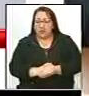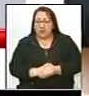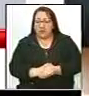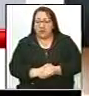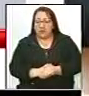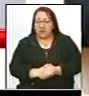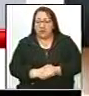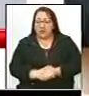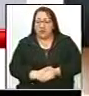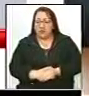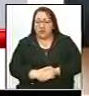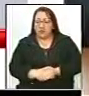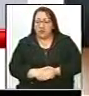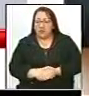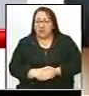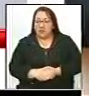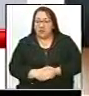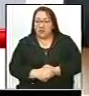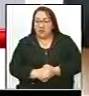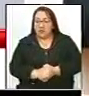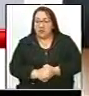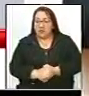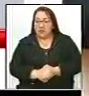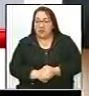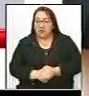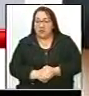carretera CACLIC.